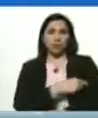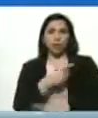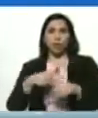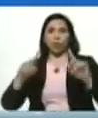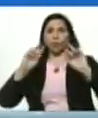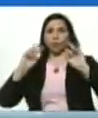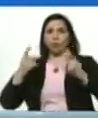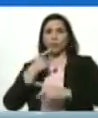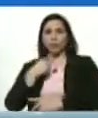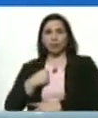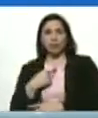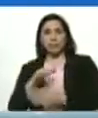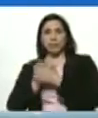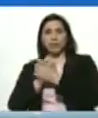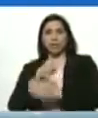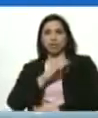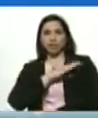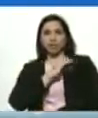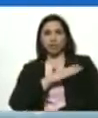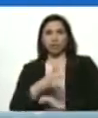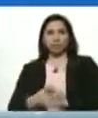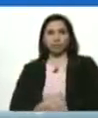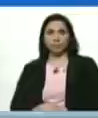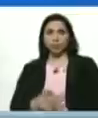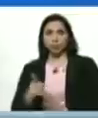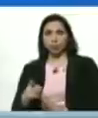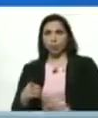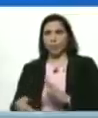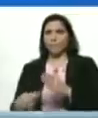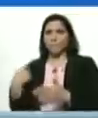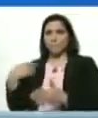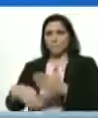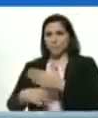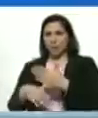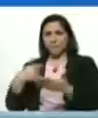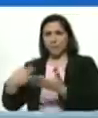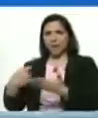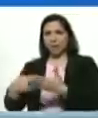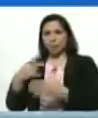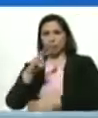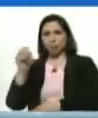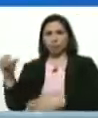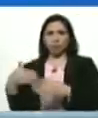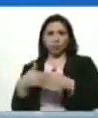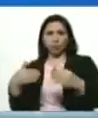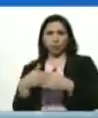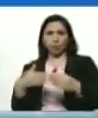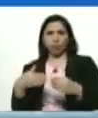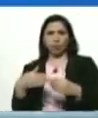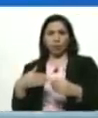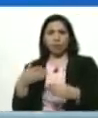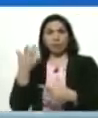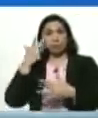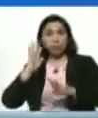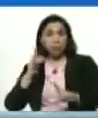desde chile tú vas para 200 dólares y si te sale positivo